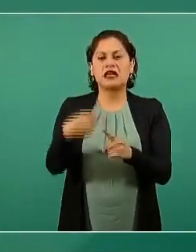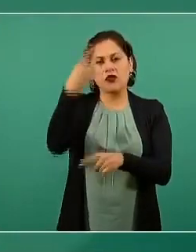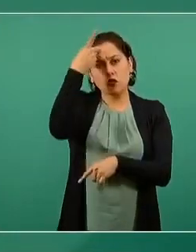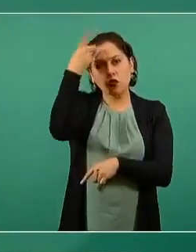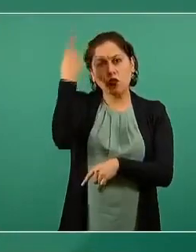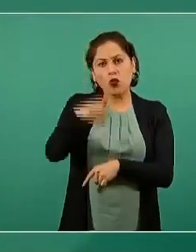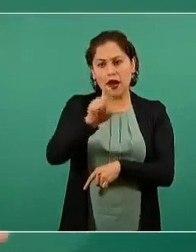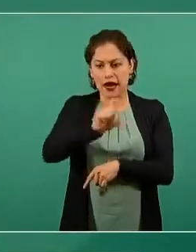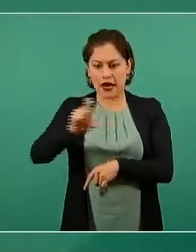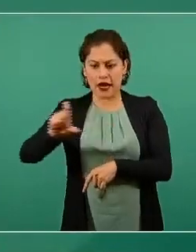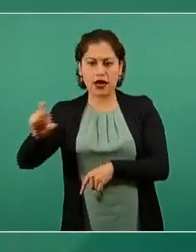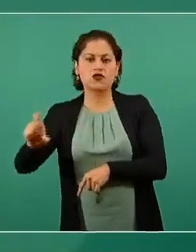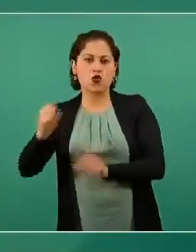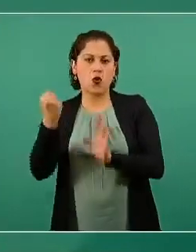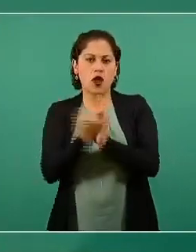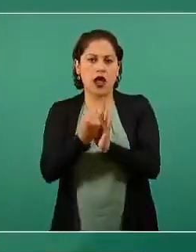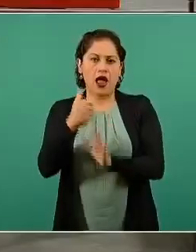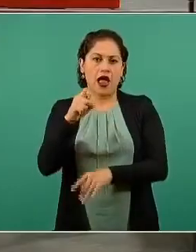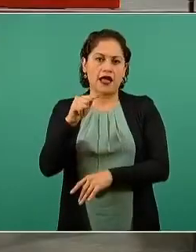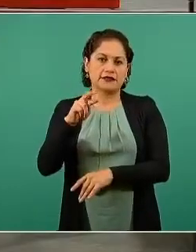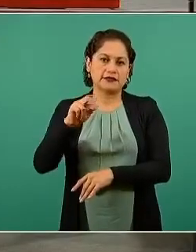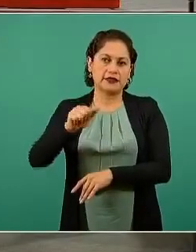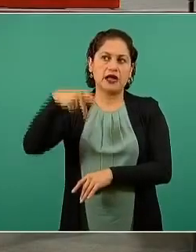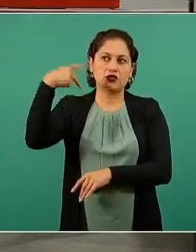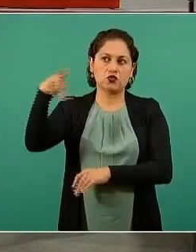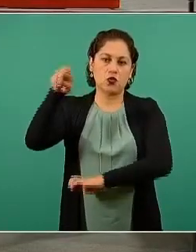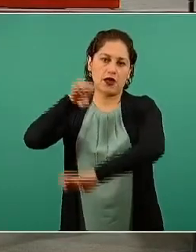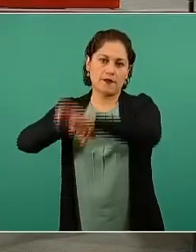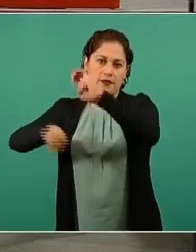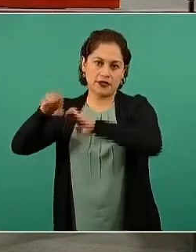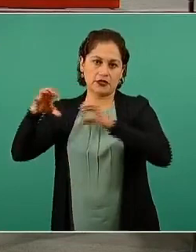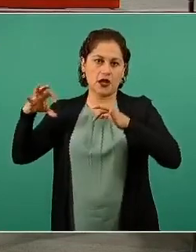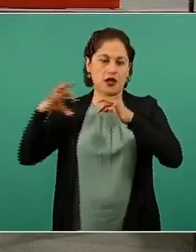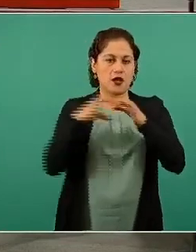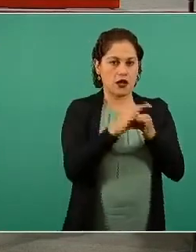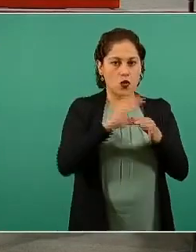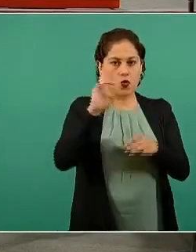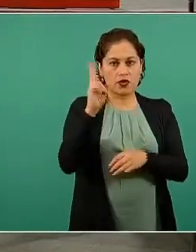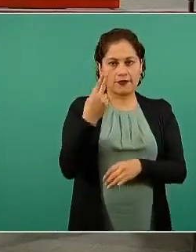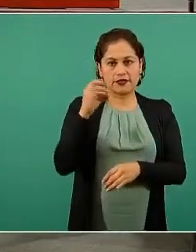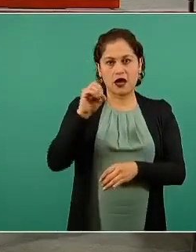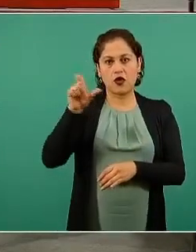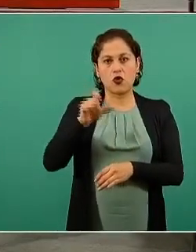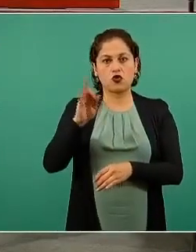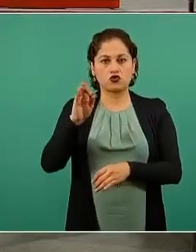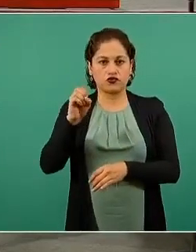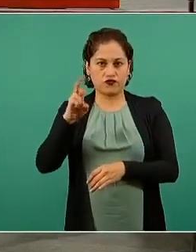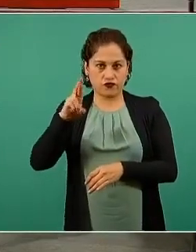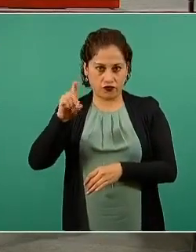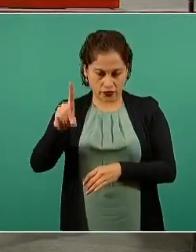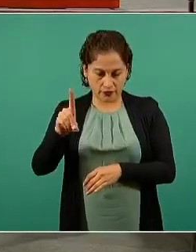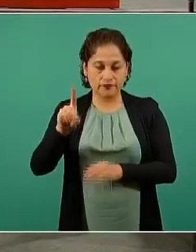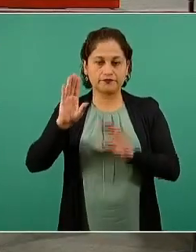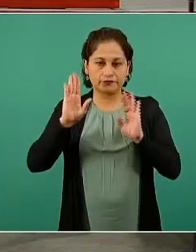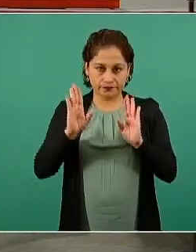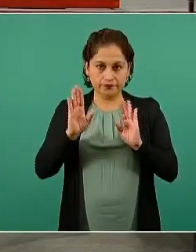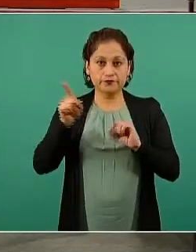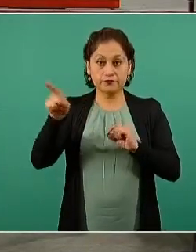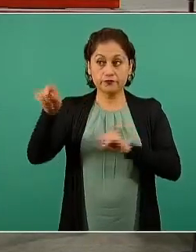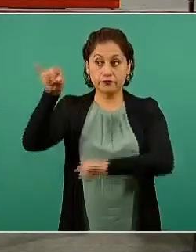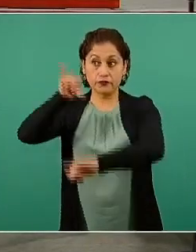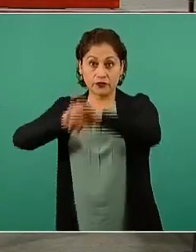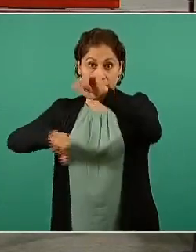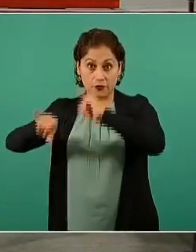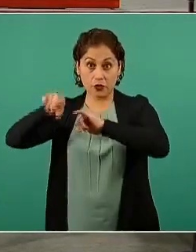AstraZeneca es AstraZeneca, un laboratorio privado, con la Universidad de Oxford. Este laboratorio se asoció con un